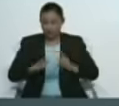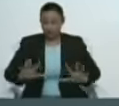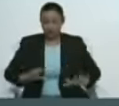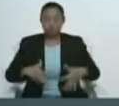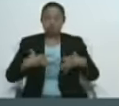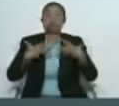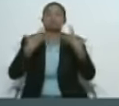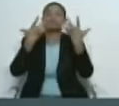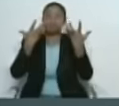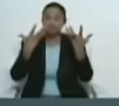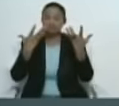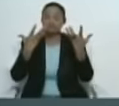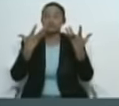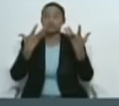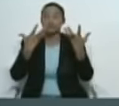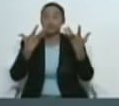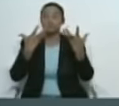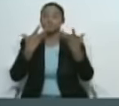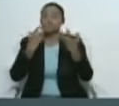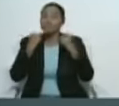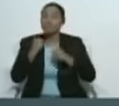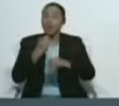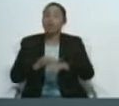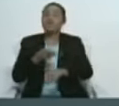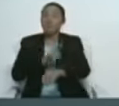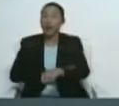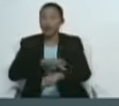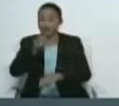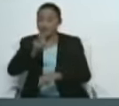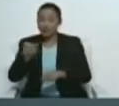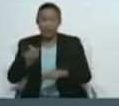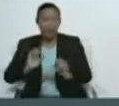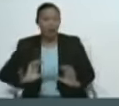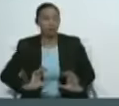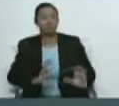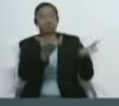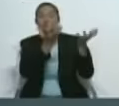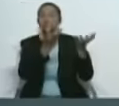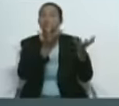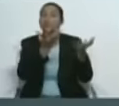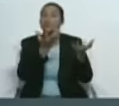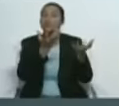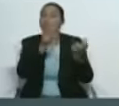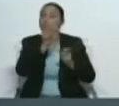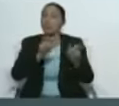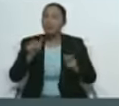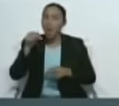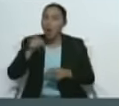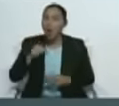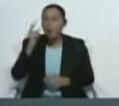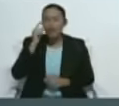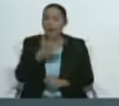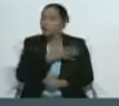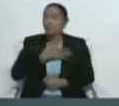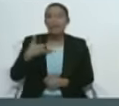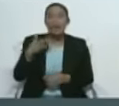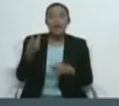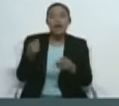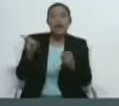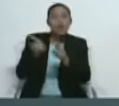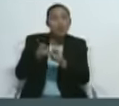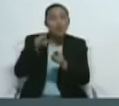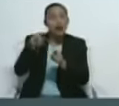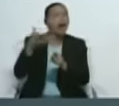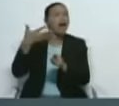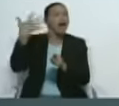factores extremistas que no quieren ni desean ni buscan la vía política del diálogo